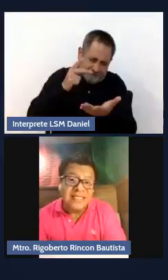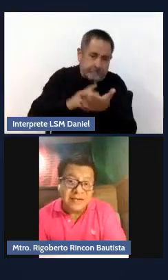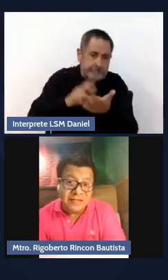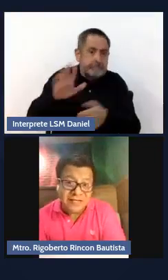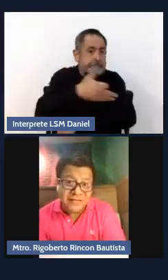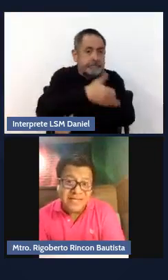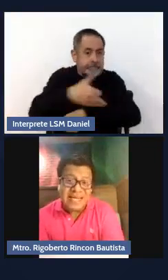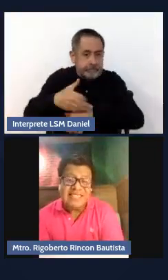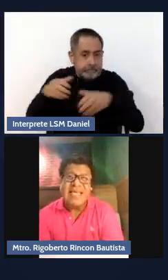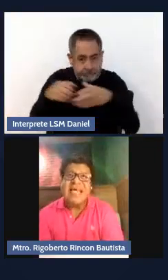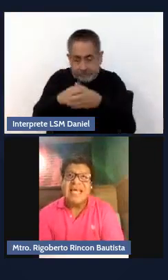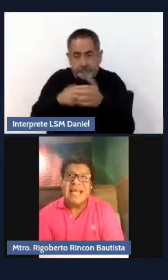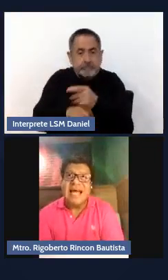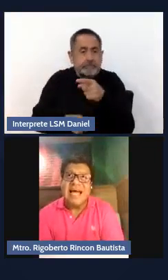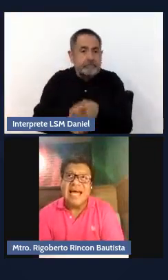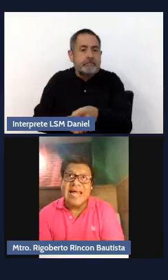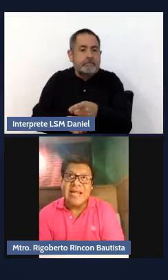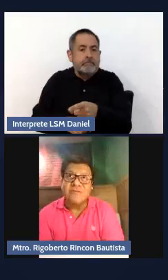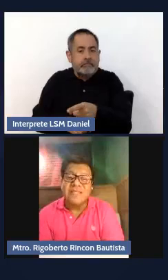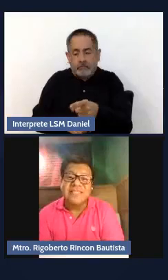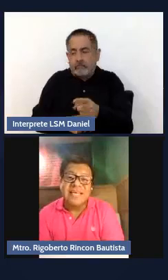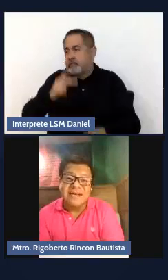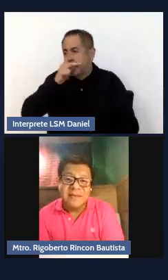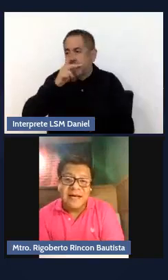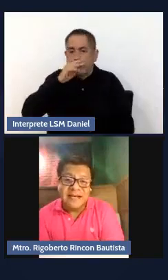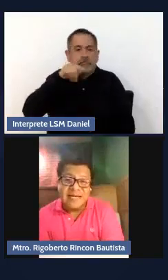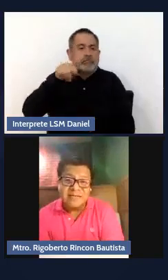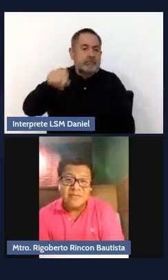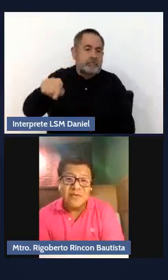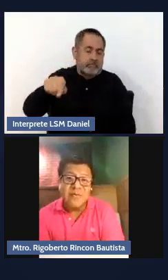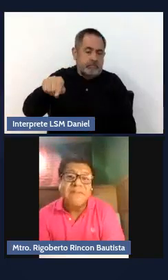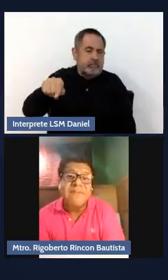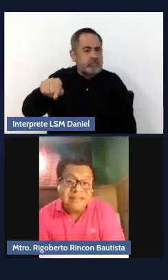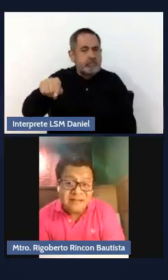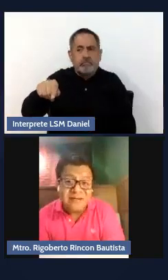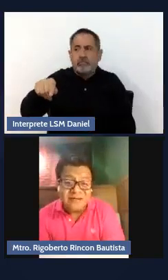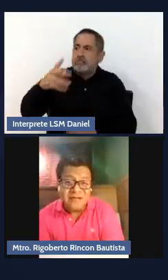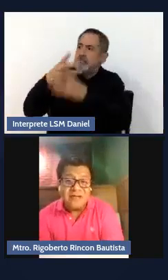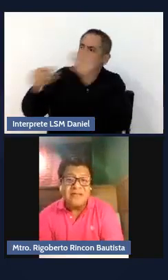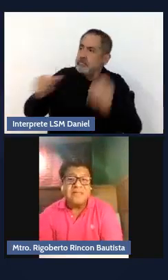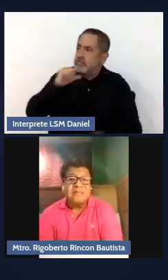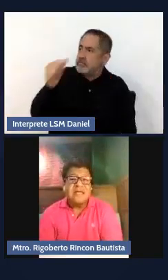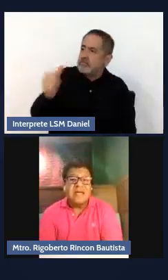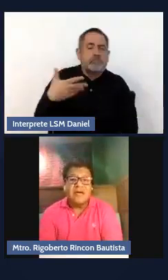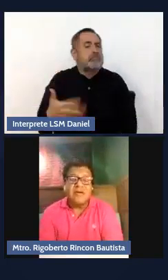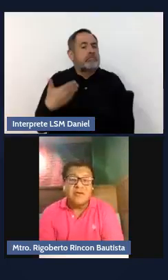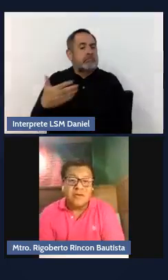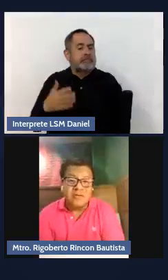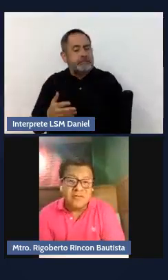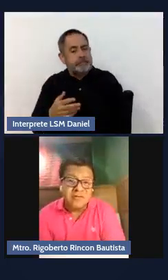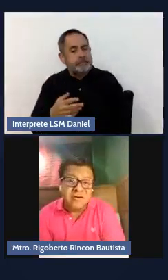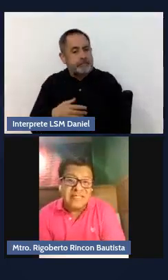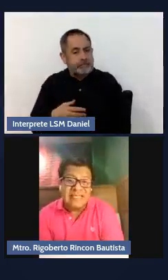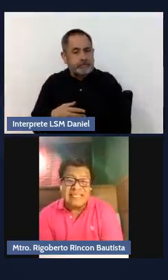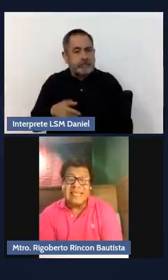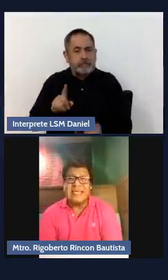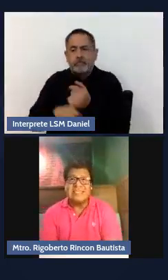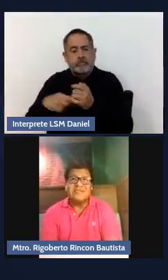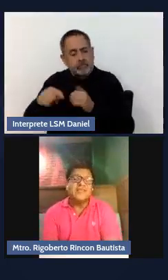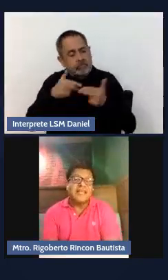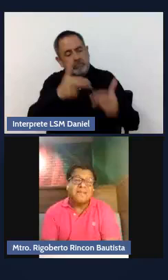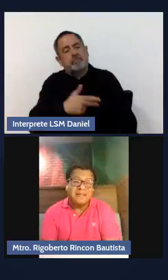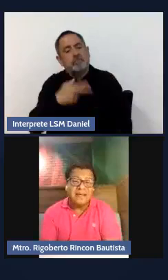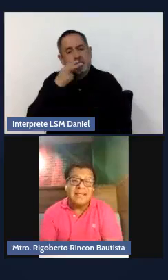familias, la ausencia del padre es muy bien visto, ¿no? Con esta desajenación de la